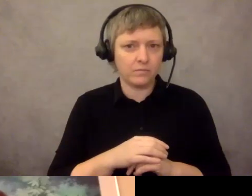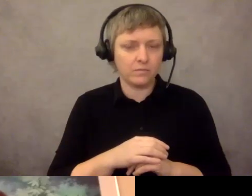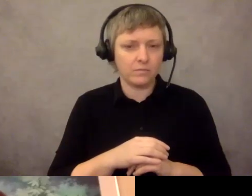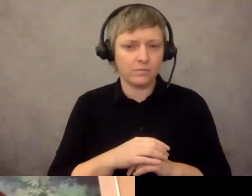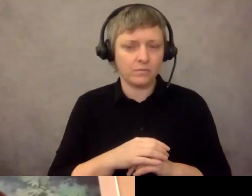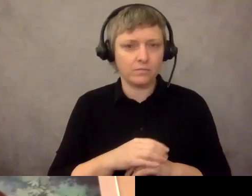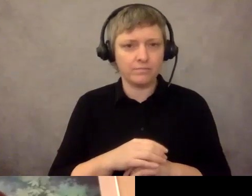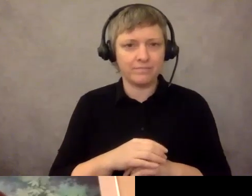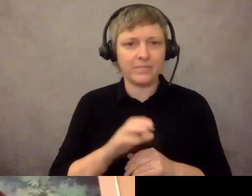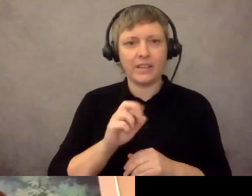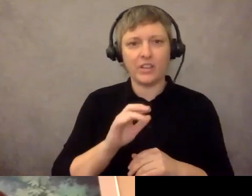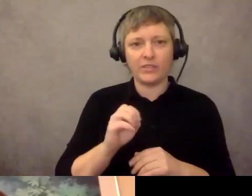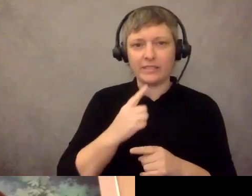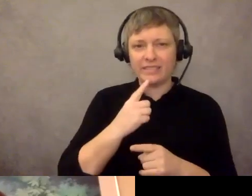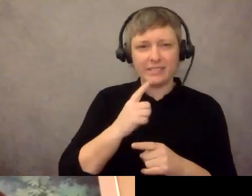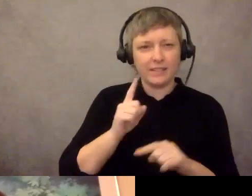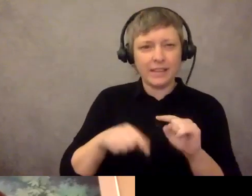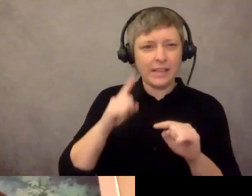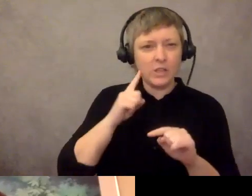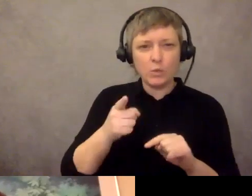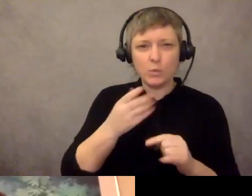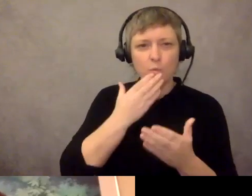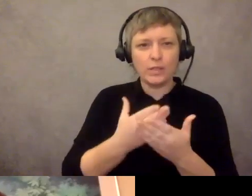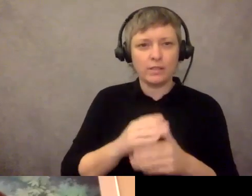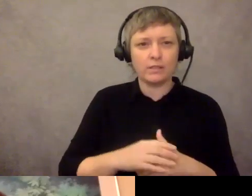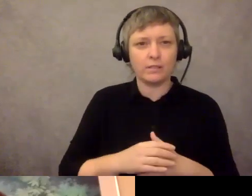No podemos escuchar muy bien.